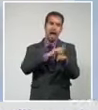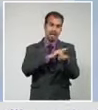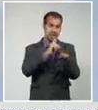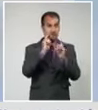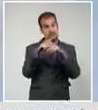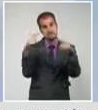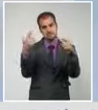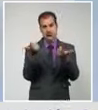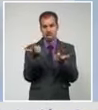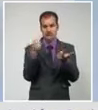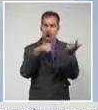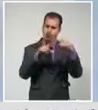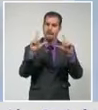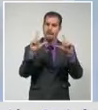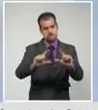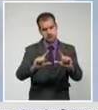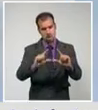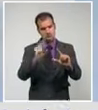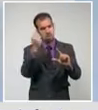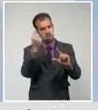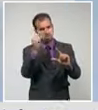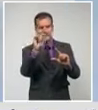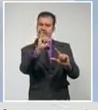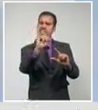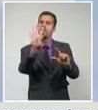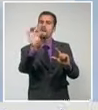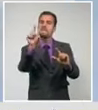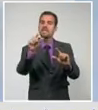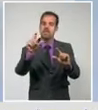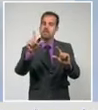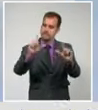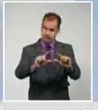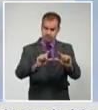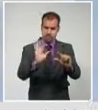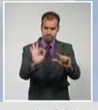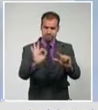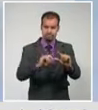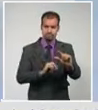64 pacientes, de todas formas es bien elevada.